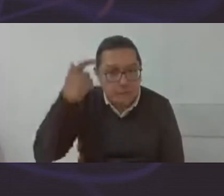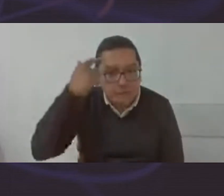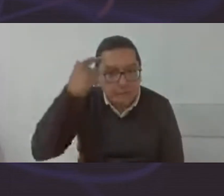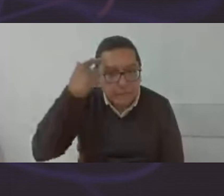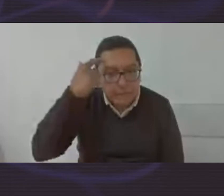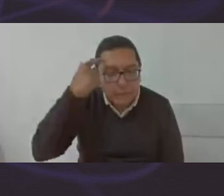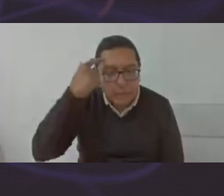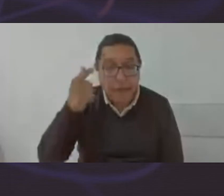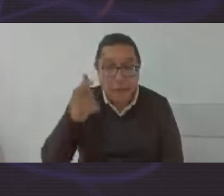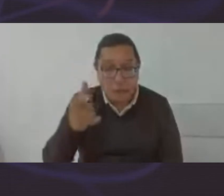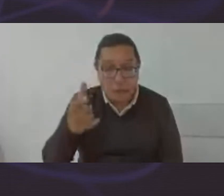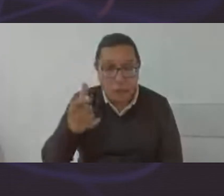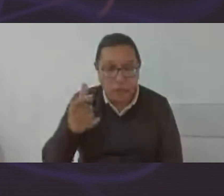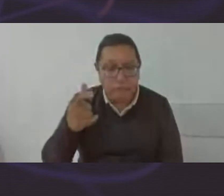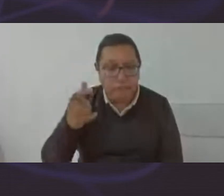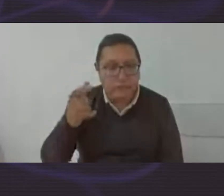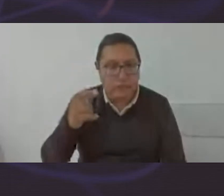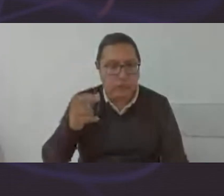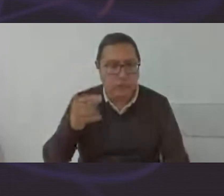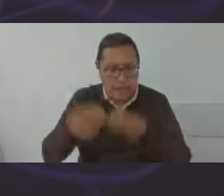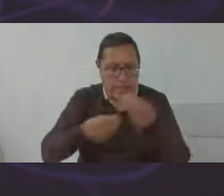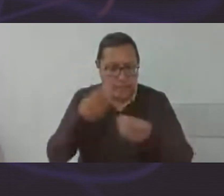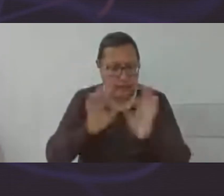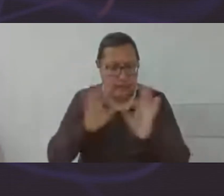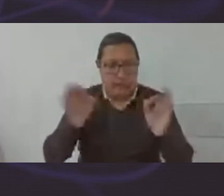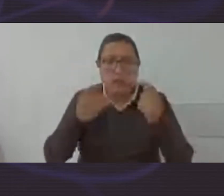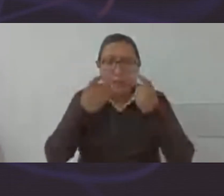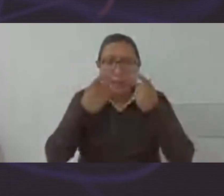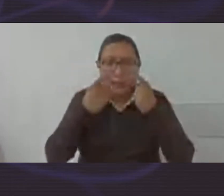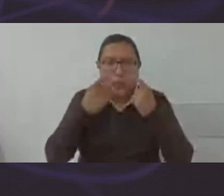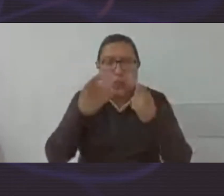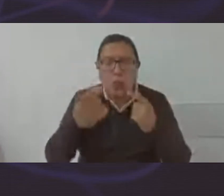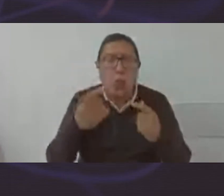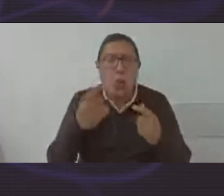estás. Cierra los ojos